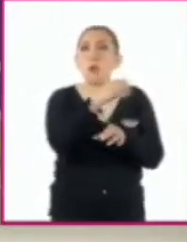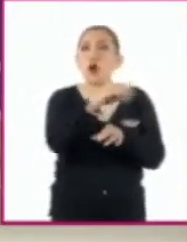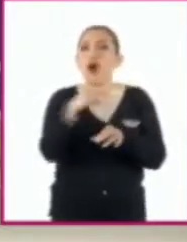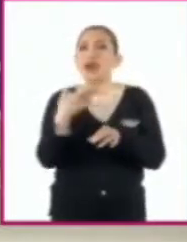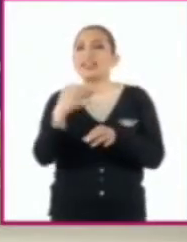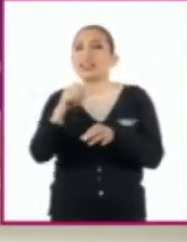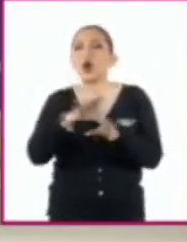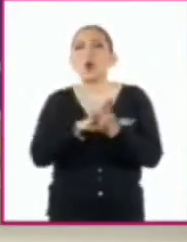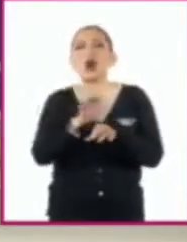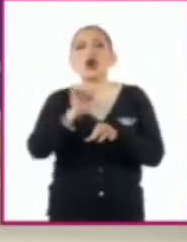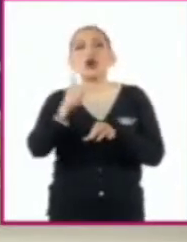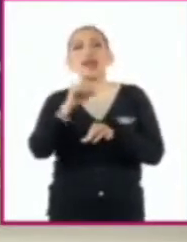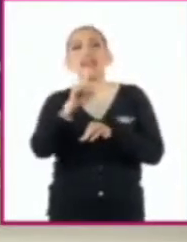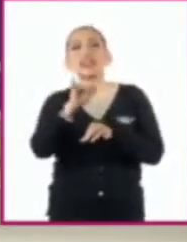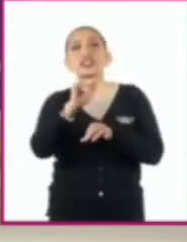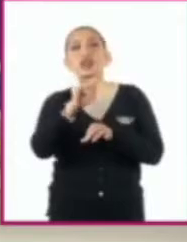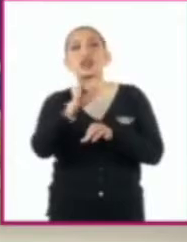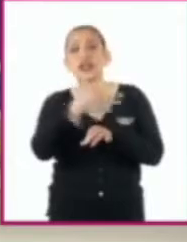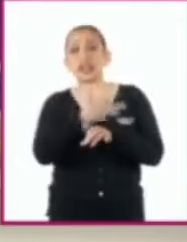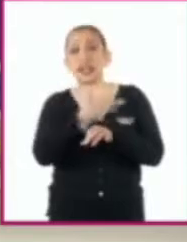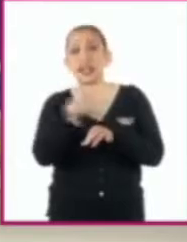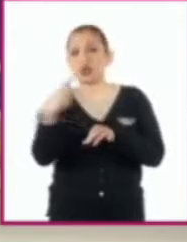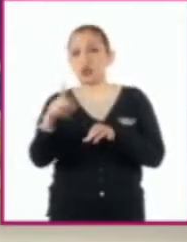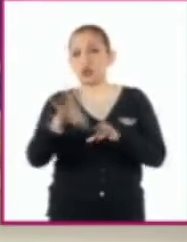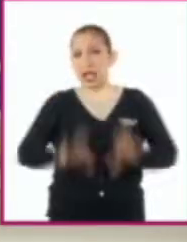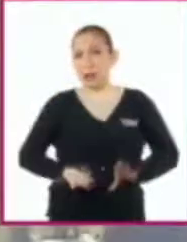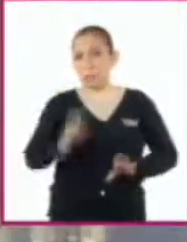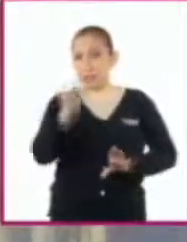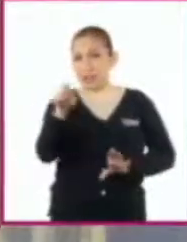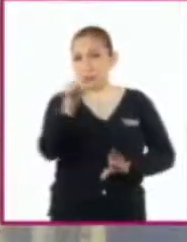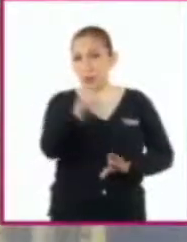otras disoluciones conocen que presenten estas propiedades?